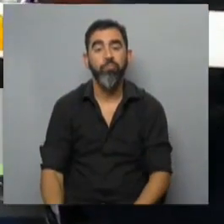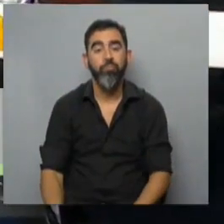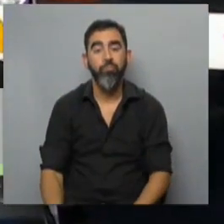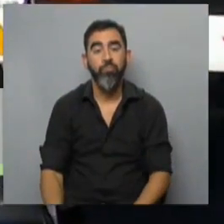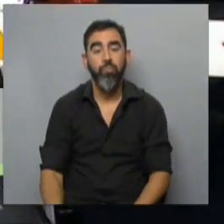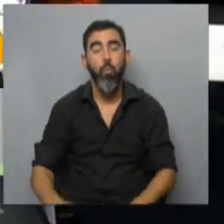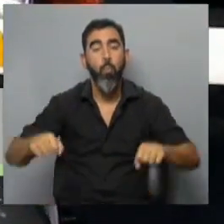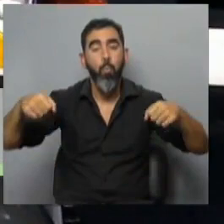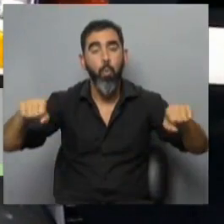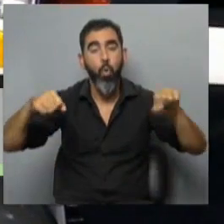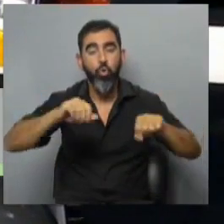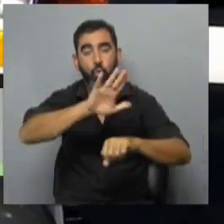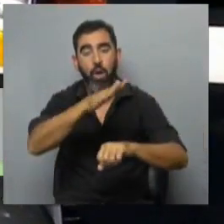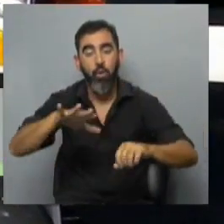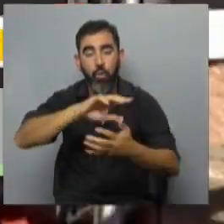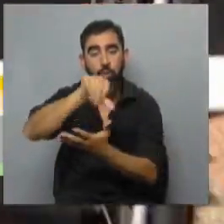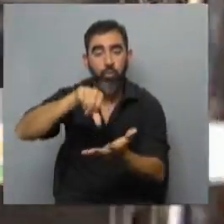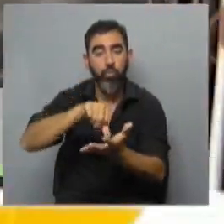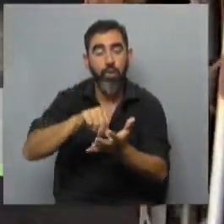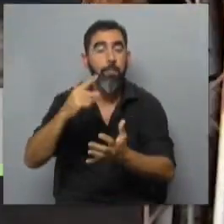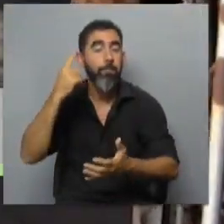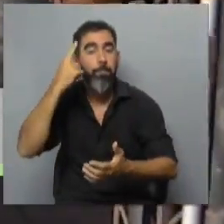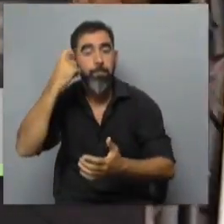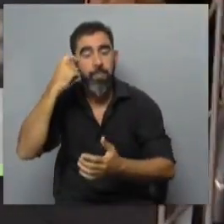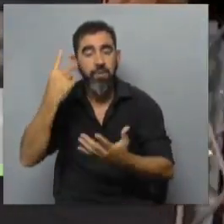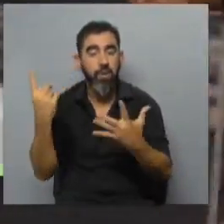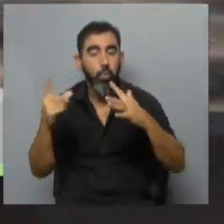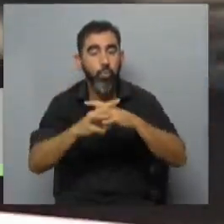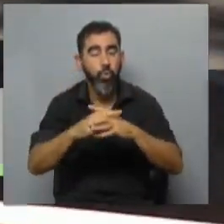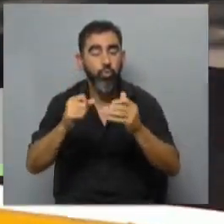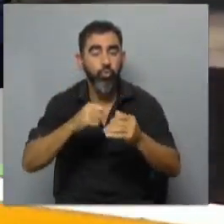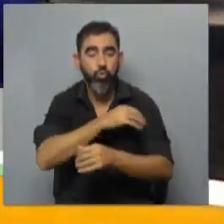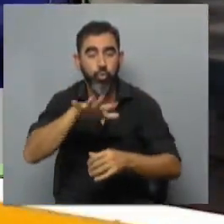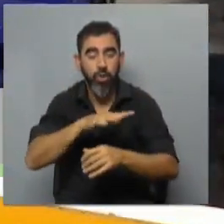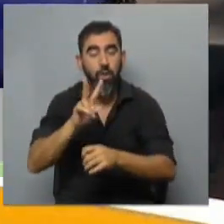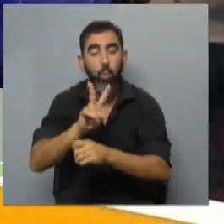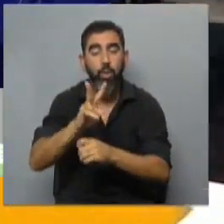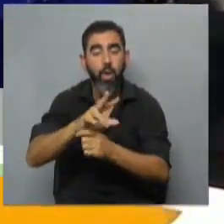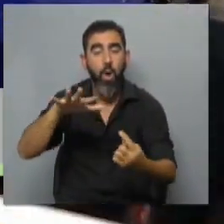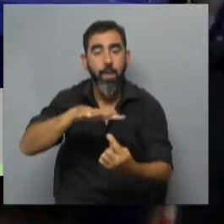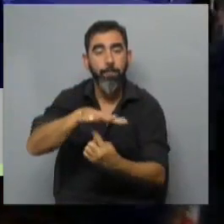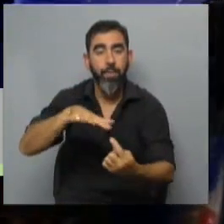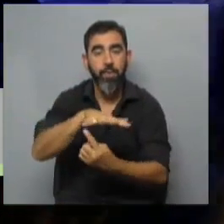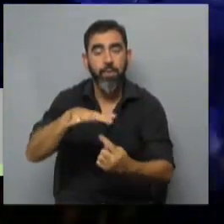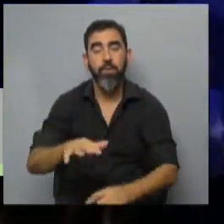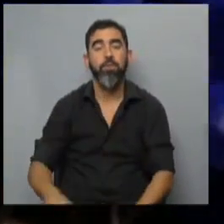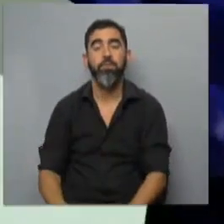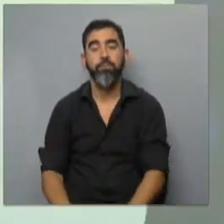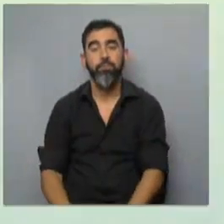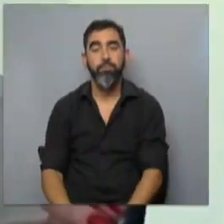los motocarros y la ciudad una experiencia de inclusión social y cuidado del medio ambiente